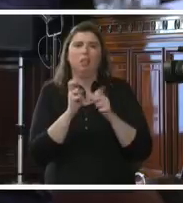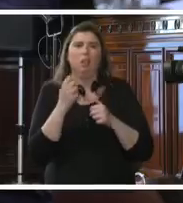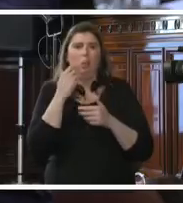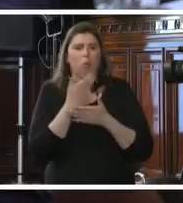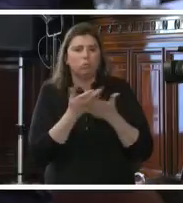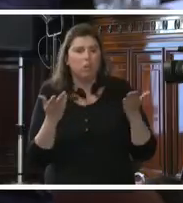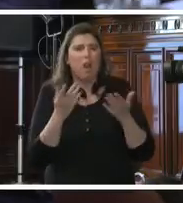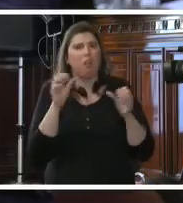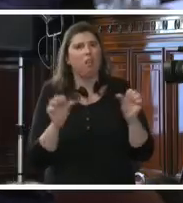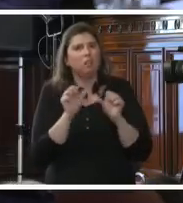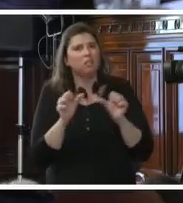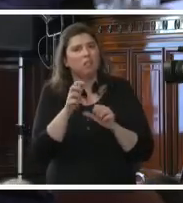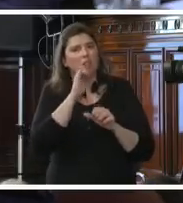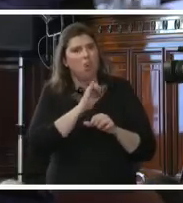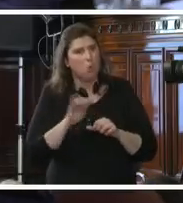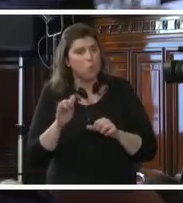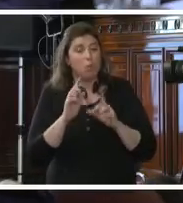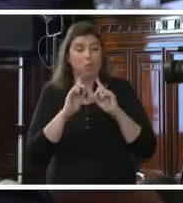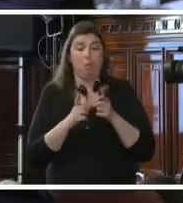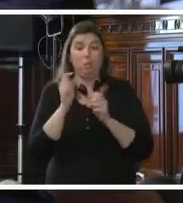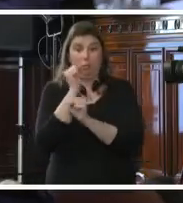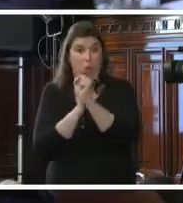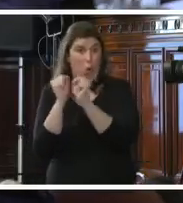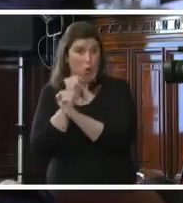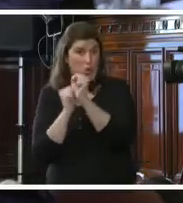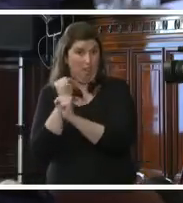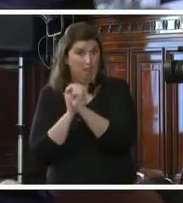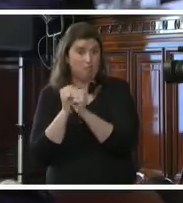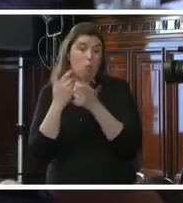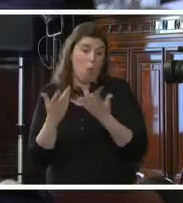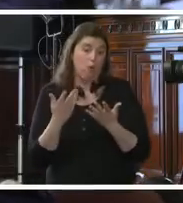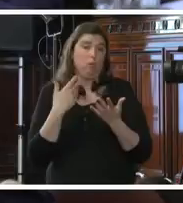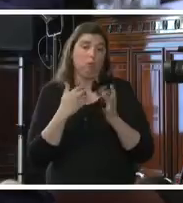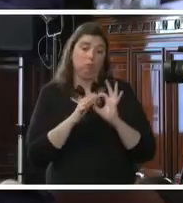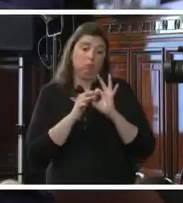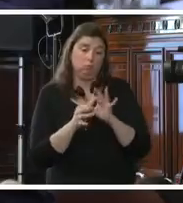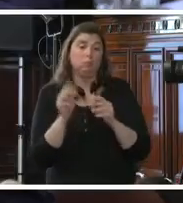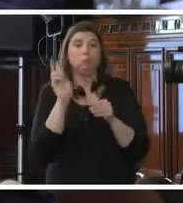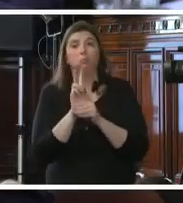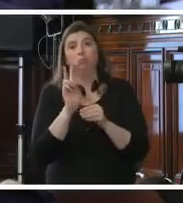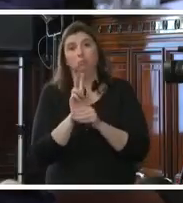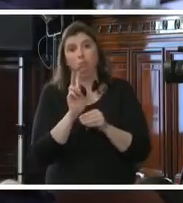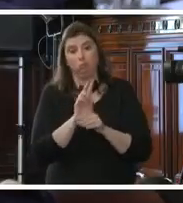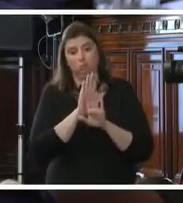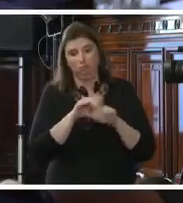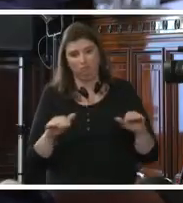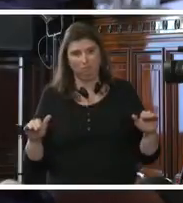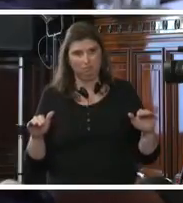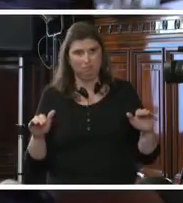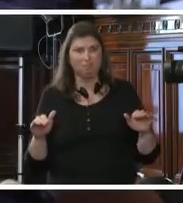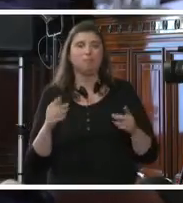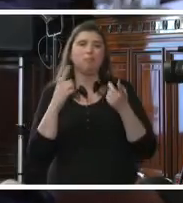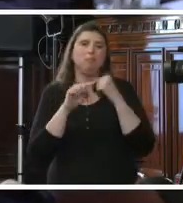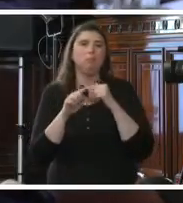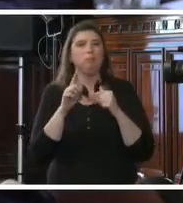Y finalmente, el tema de la tecnología, ponerla al servicio de la protección de los niños, pero en este tema hay muchísimo por